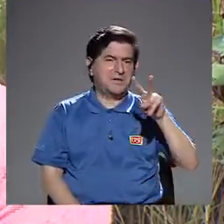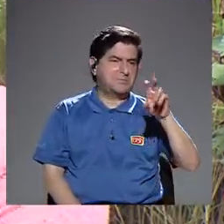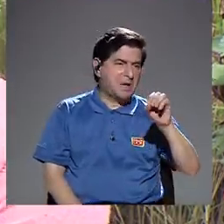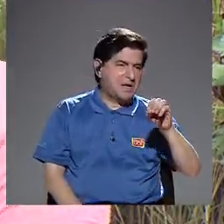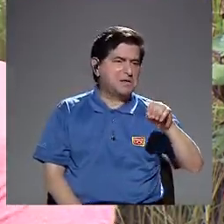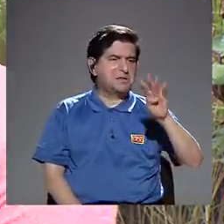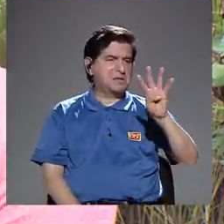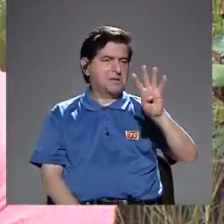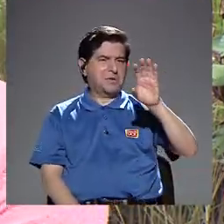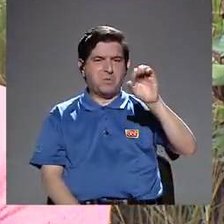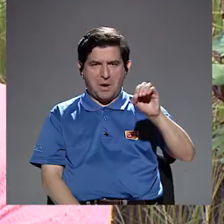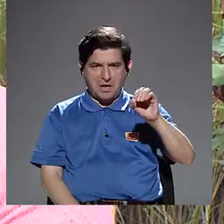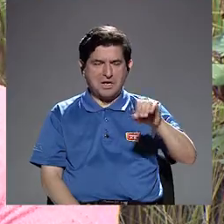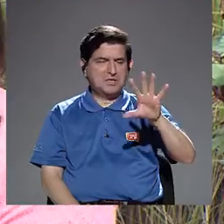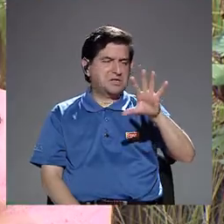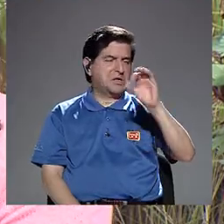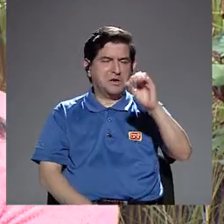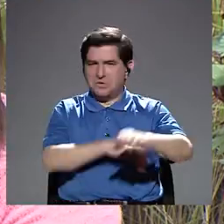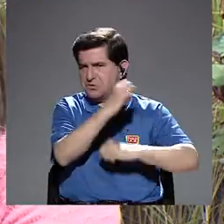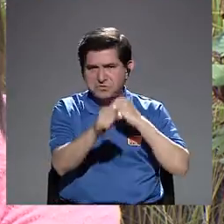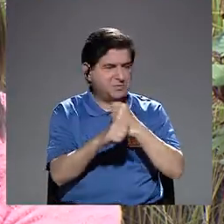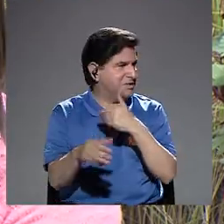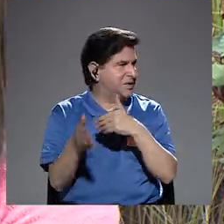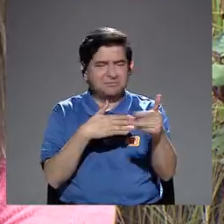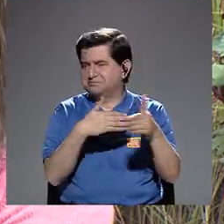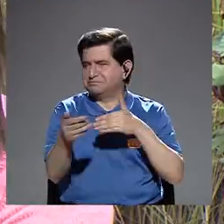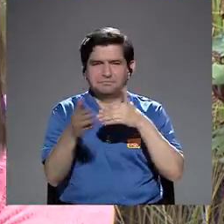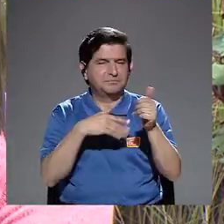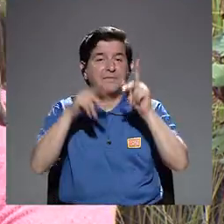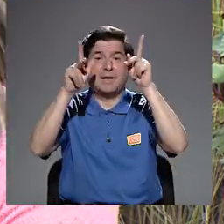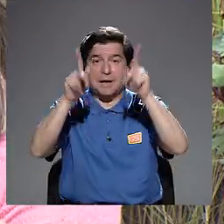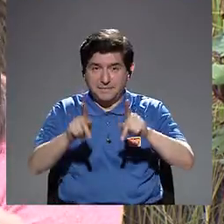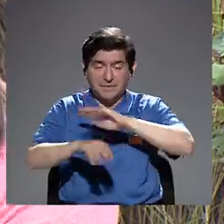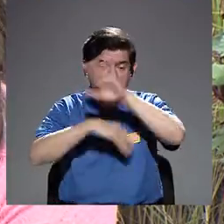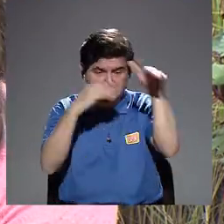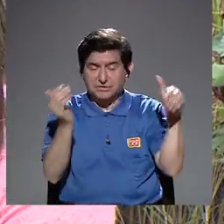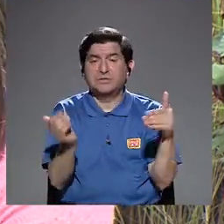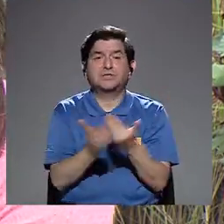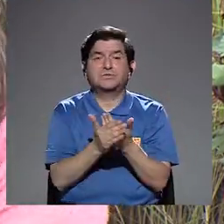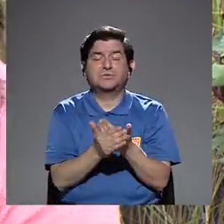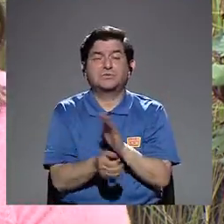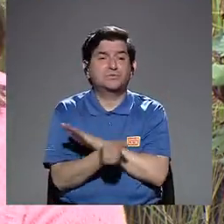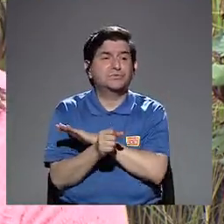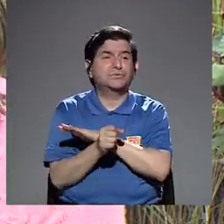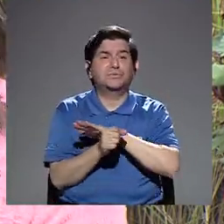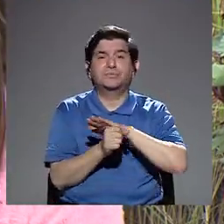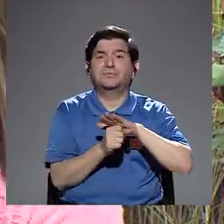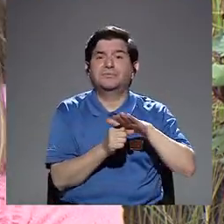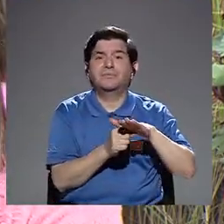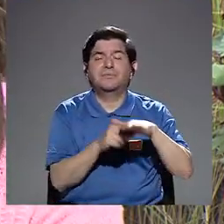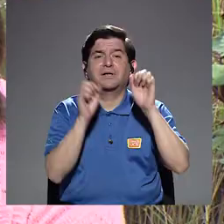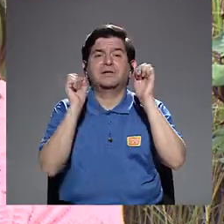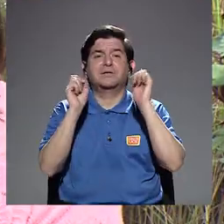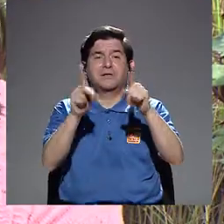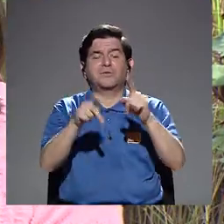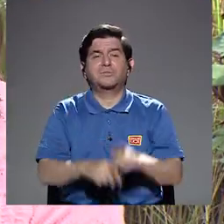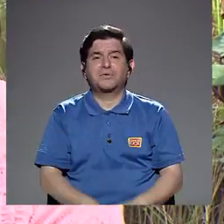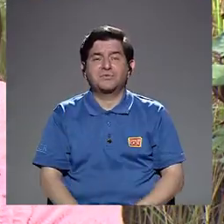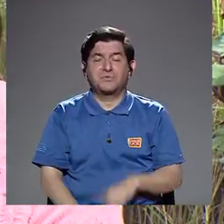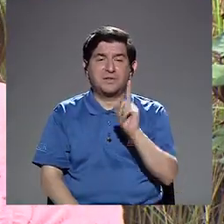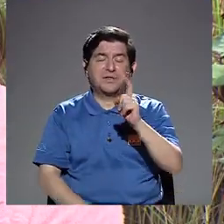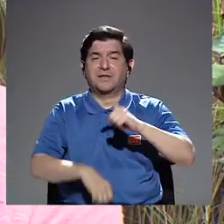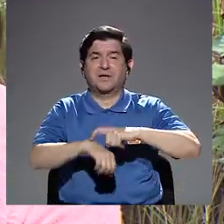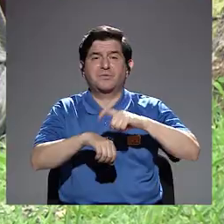40, tengas 50 años, cualquiera vamos a estar totalmente en la posibilidad de contraerlo en